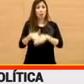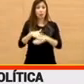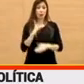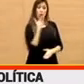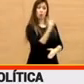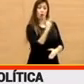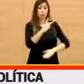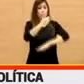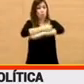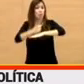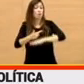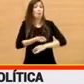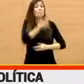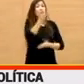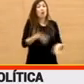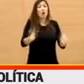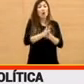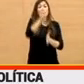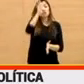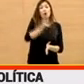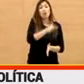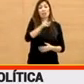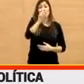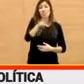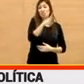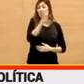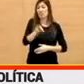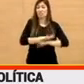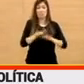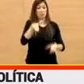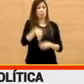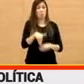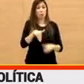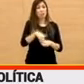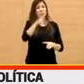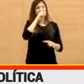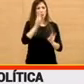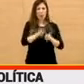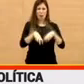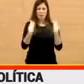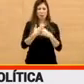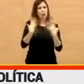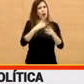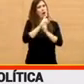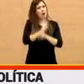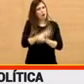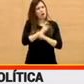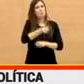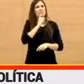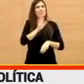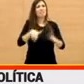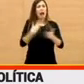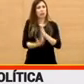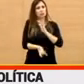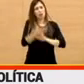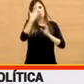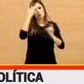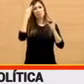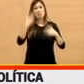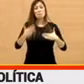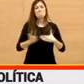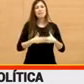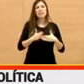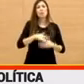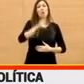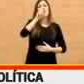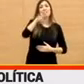suman 130 votos. En la mesa que estuvimos reunidos, con mucha dificultad, eso sí, para su Constitución, había un mínimo de 161 votos.